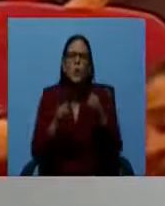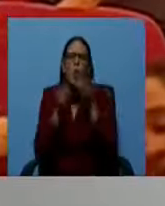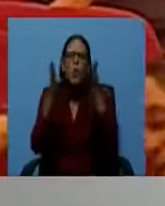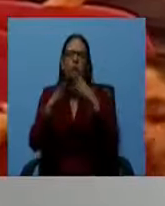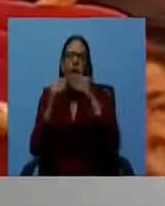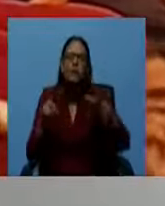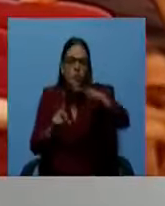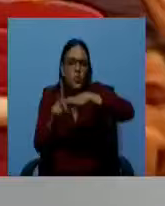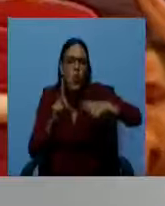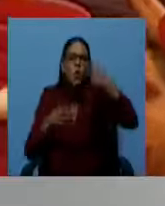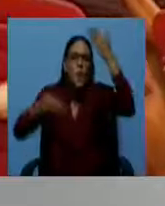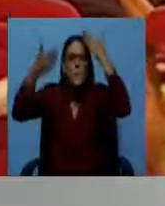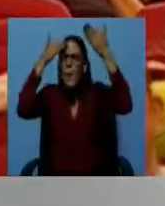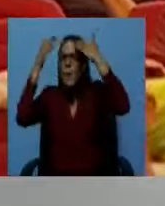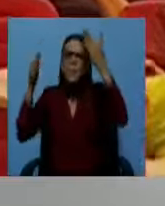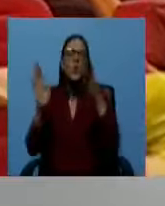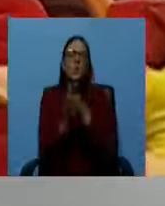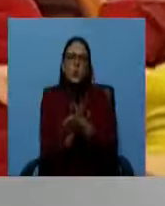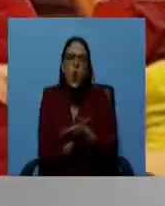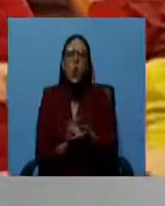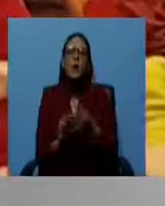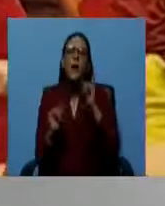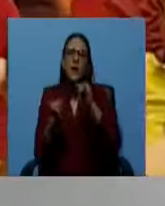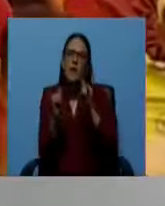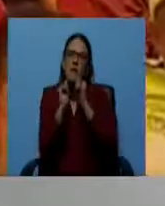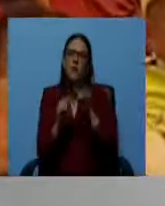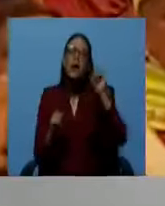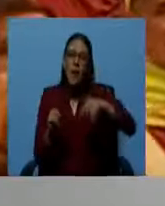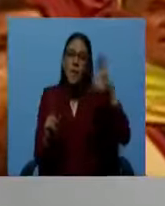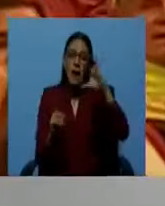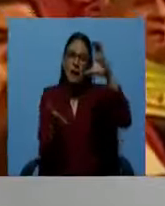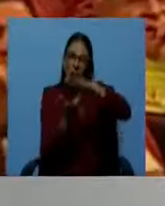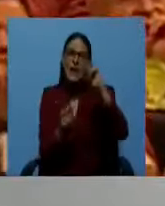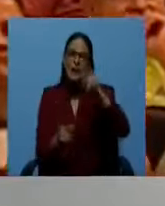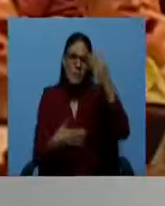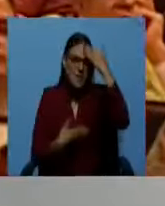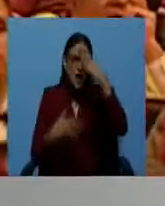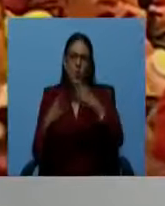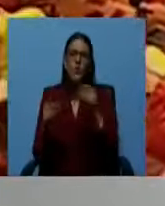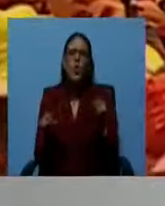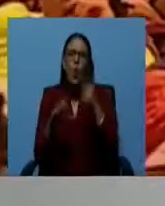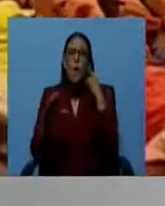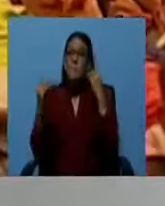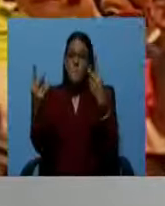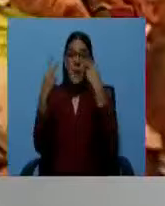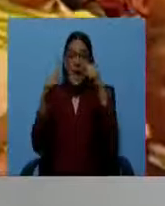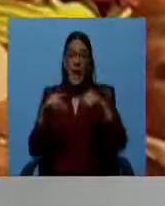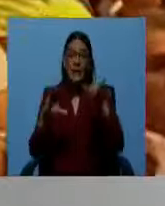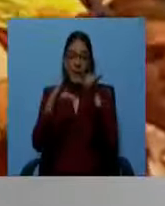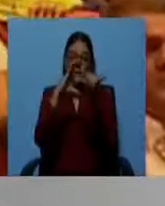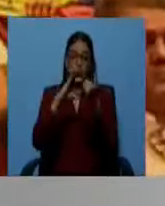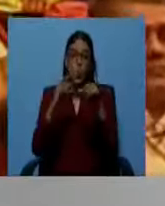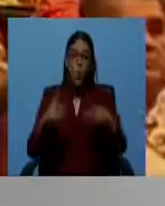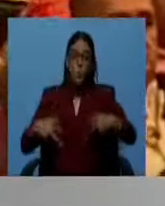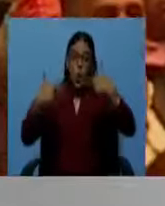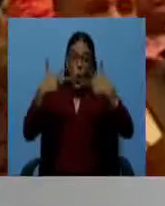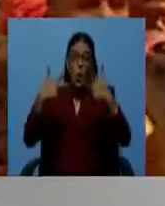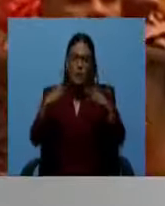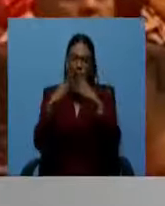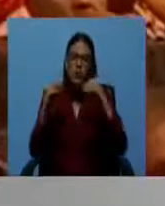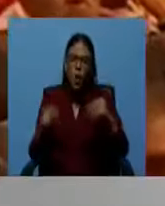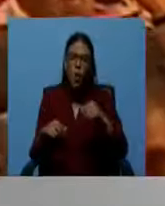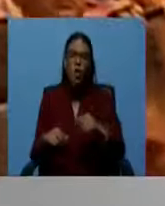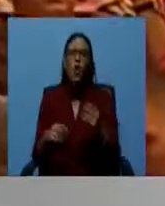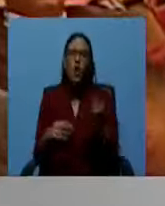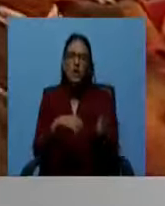también, cuando uno aquí en Caracas, quiero saludar también a los que están conectados vía Zoom en todo el territorio nacional, me han reportado